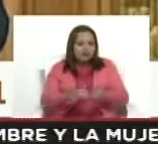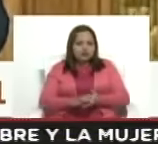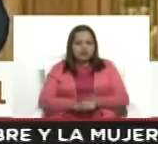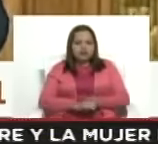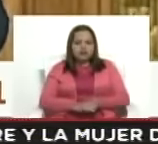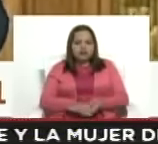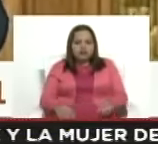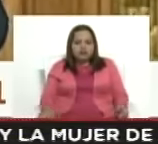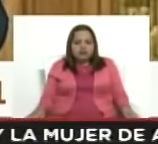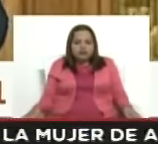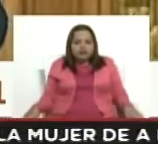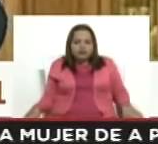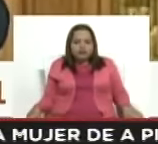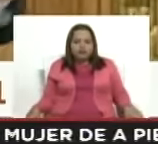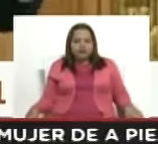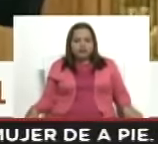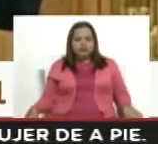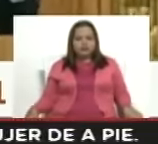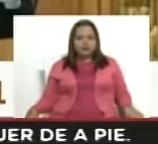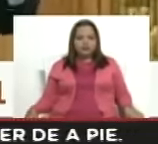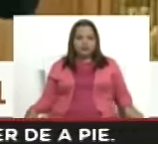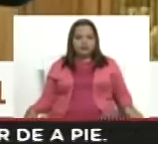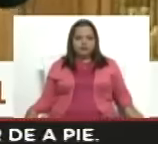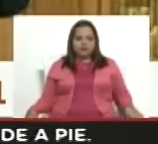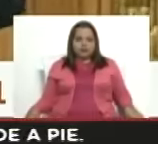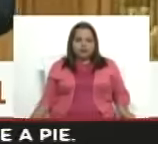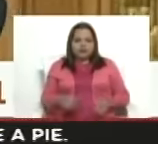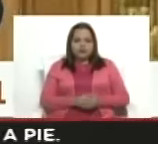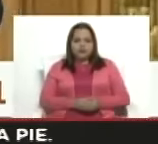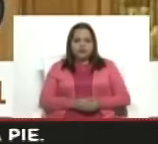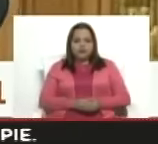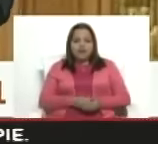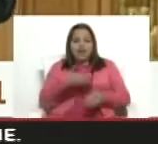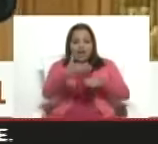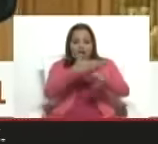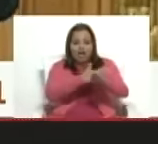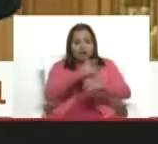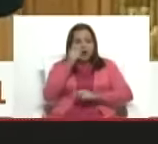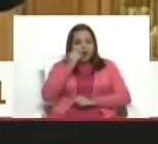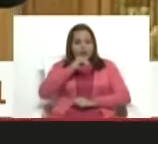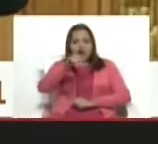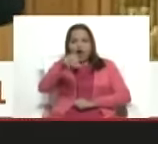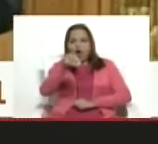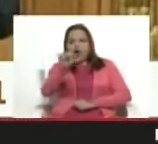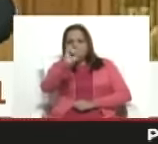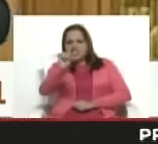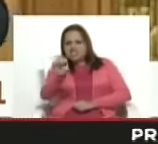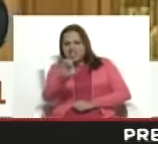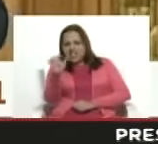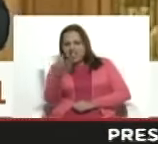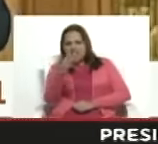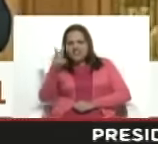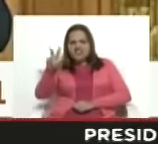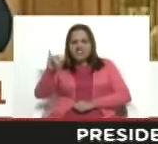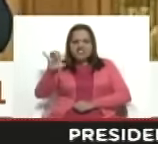Ya el comandante allá, José Vicente, había llamado para la